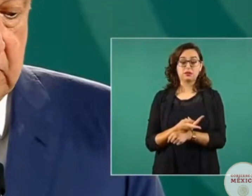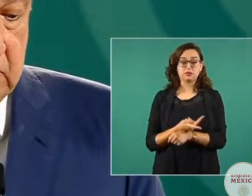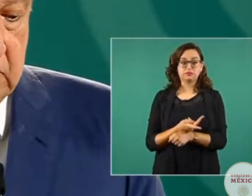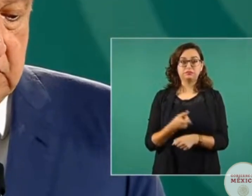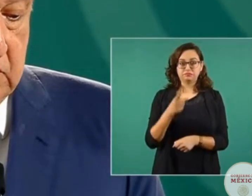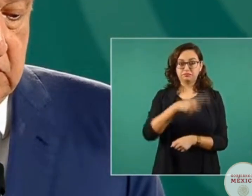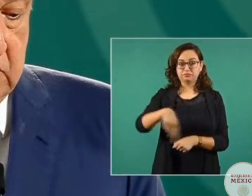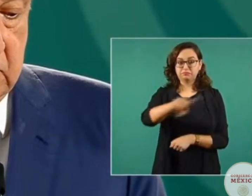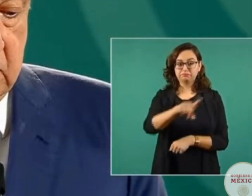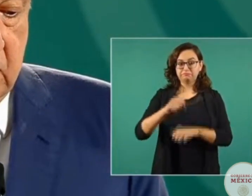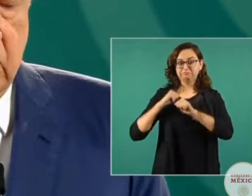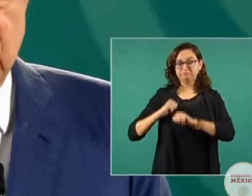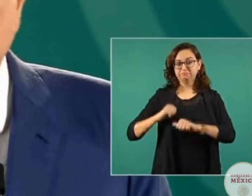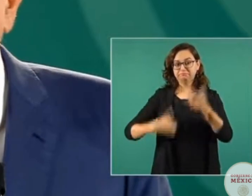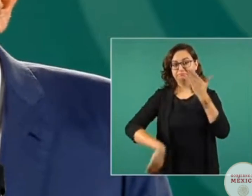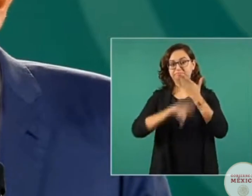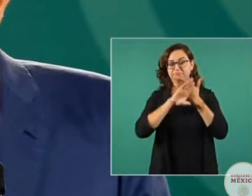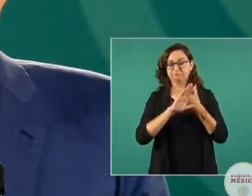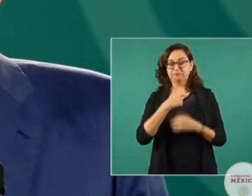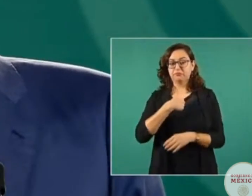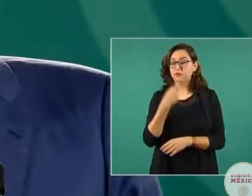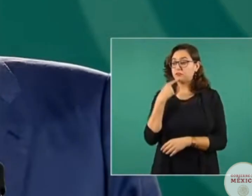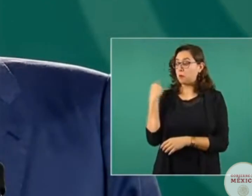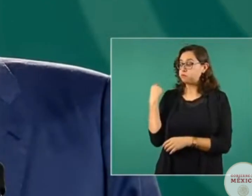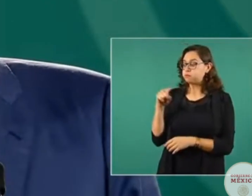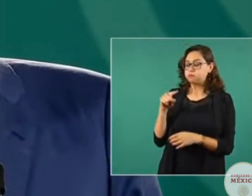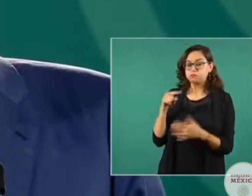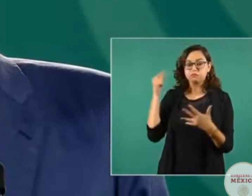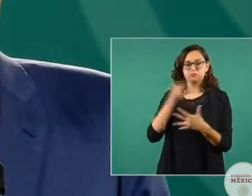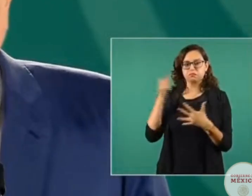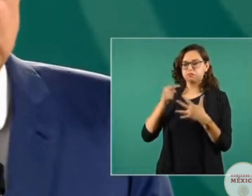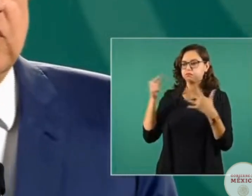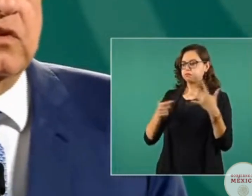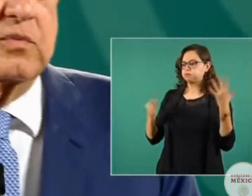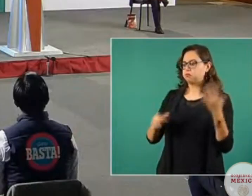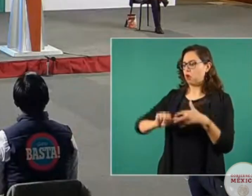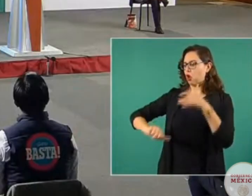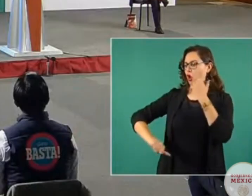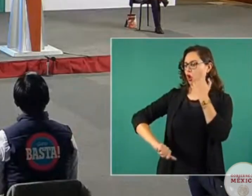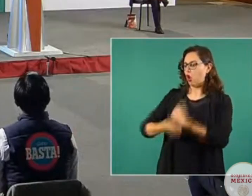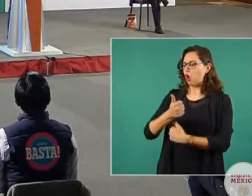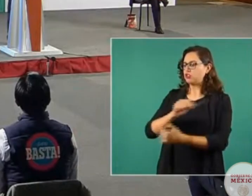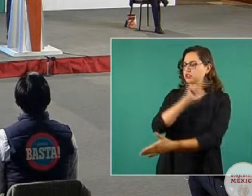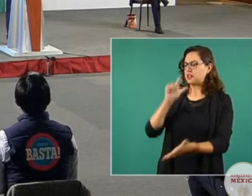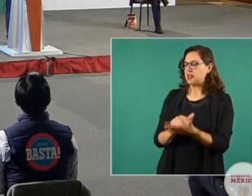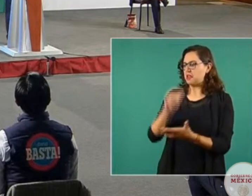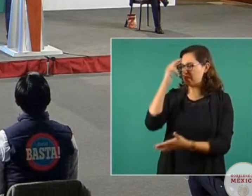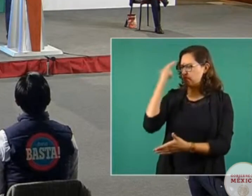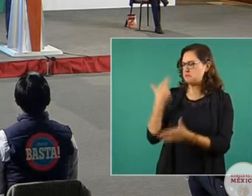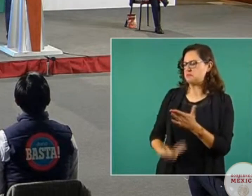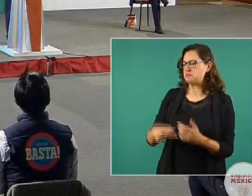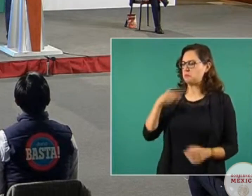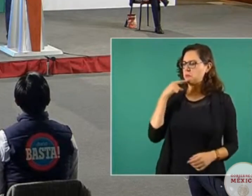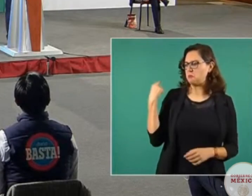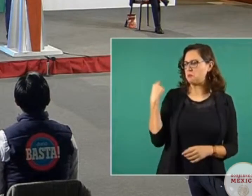denunciaron, creo que fueron 11 delitos, casi todo el Código Penal.